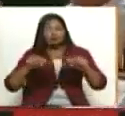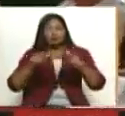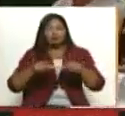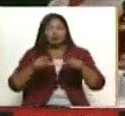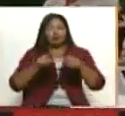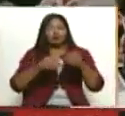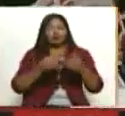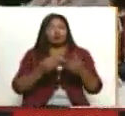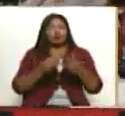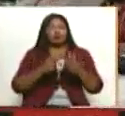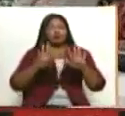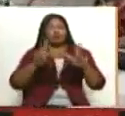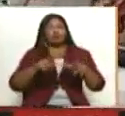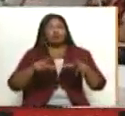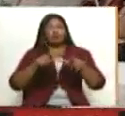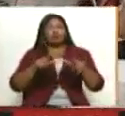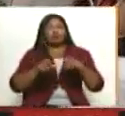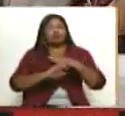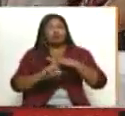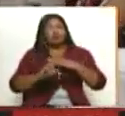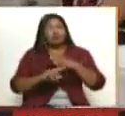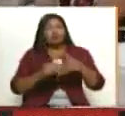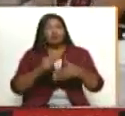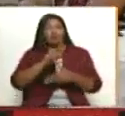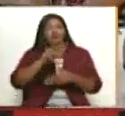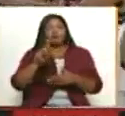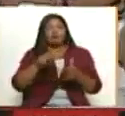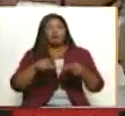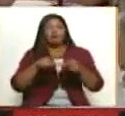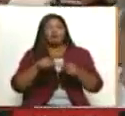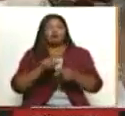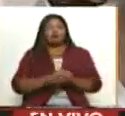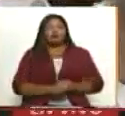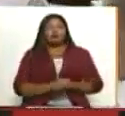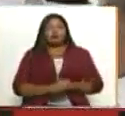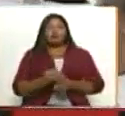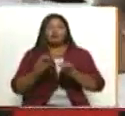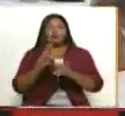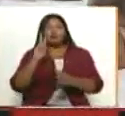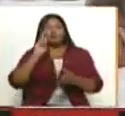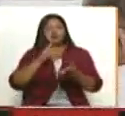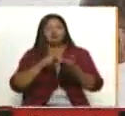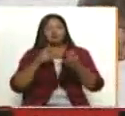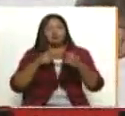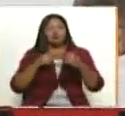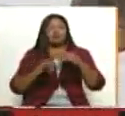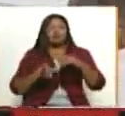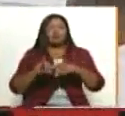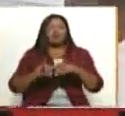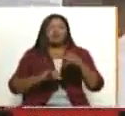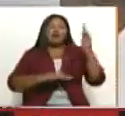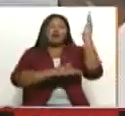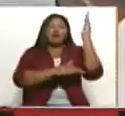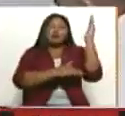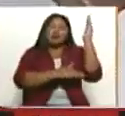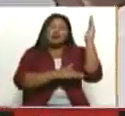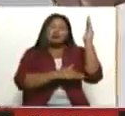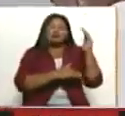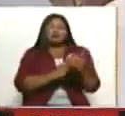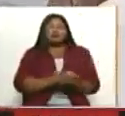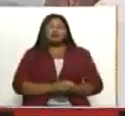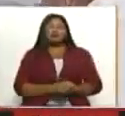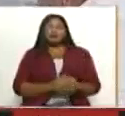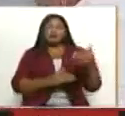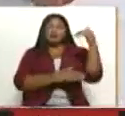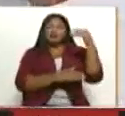en las 9 instancias regionales y las 22 instancias locales, participa también la Iglesia Católica, representada aquí